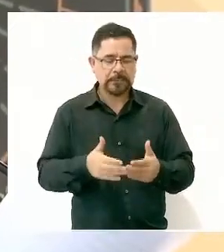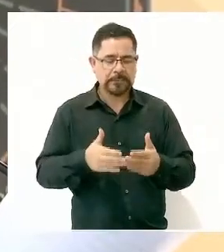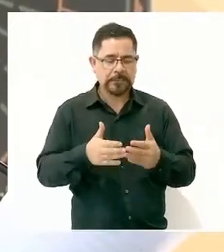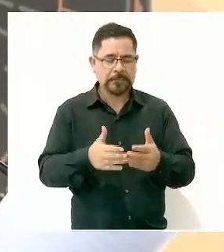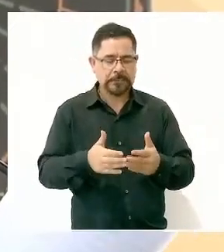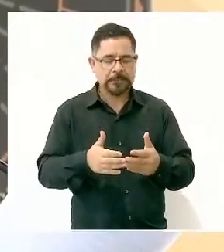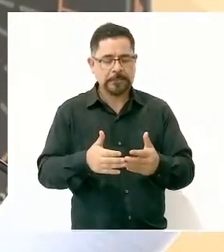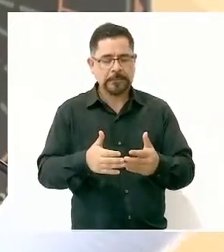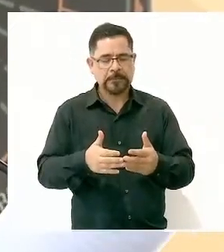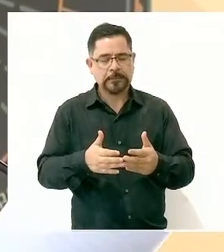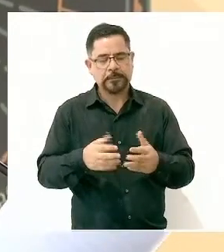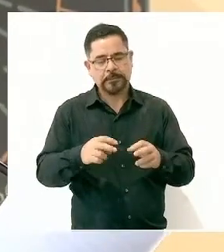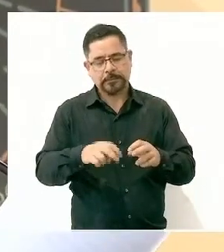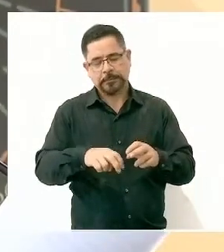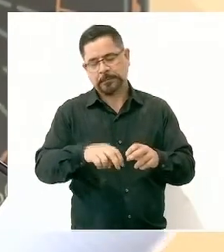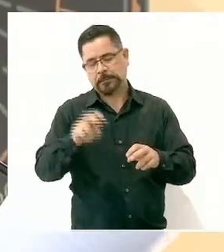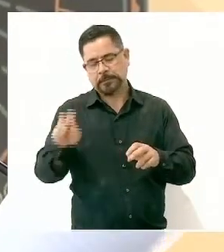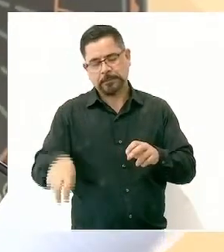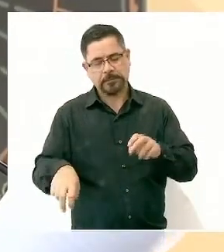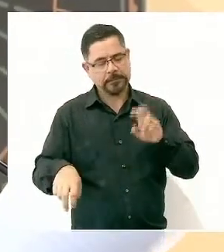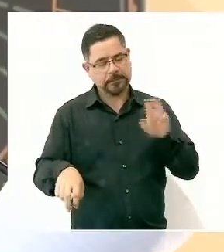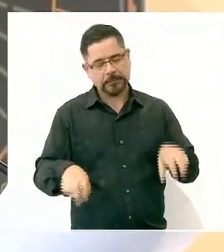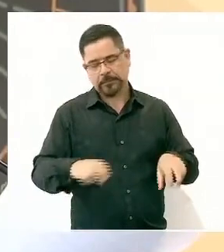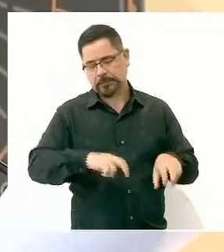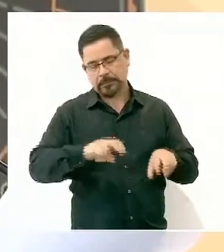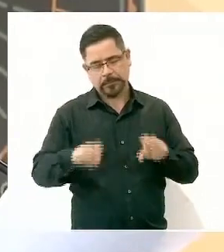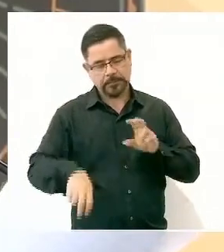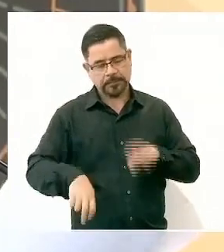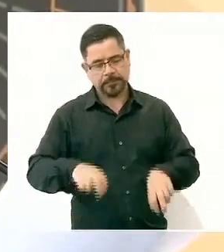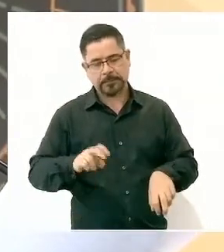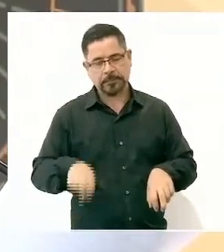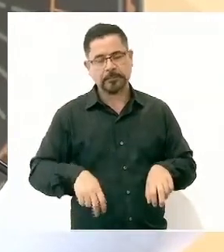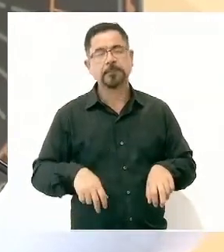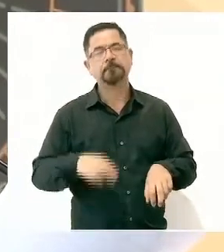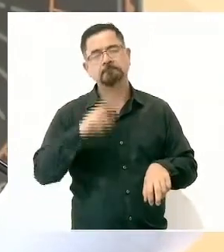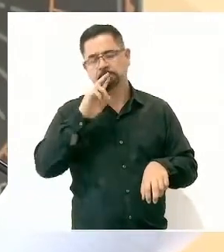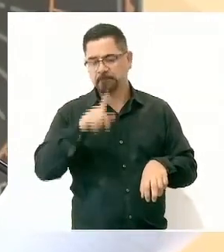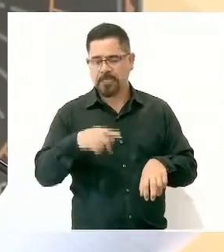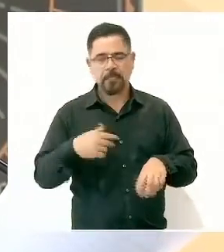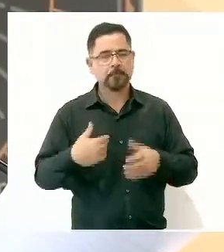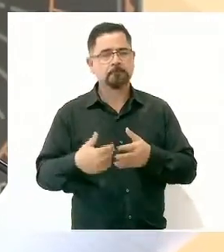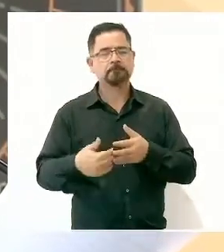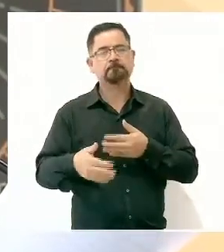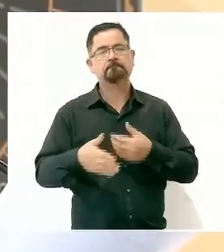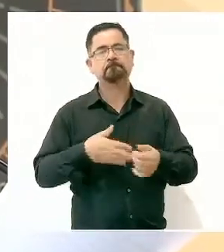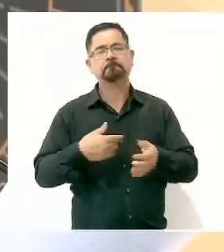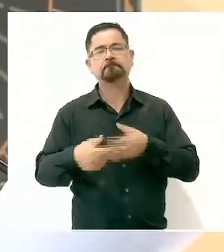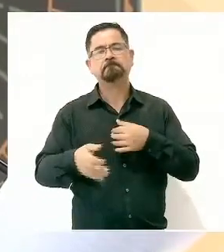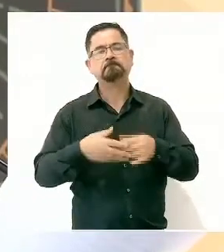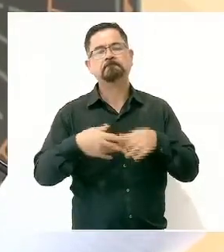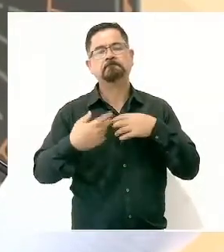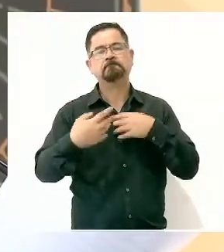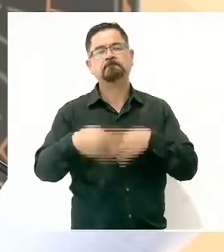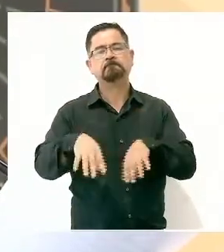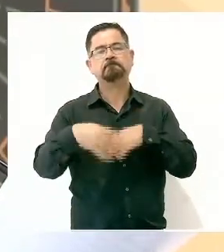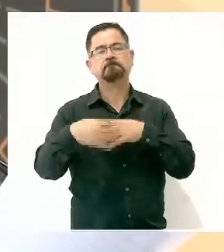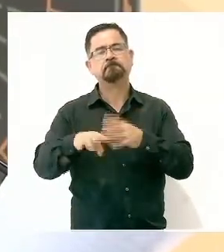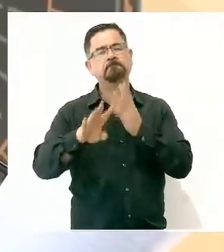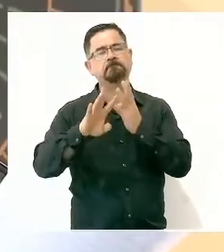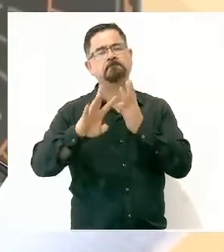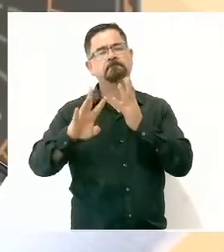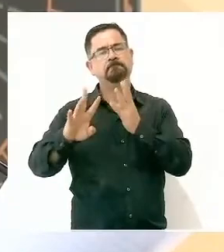de abandonar las embarcaciones y emprender el camino a pie. Así